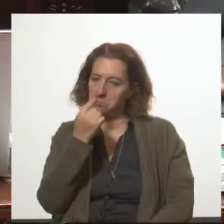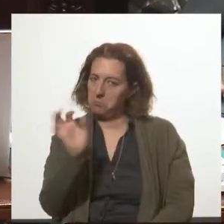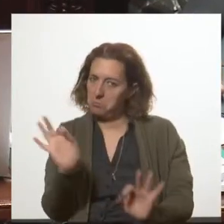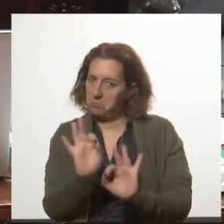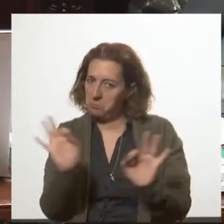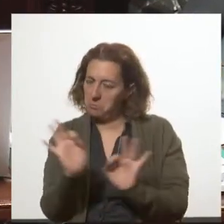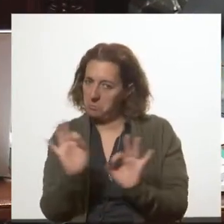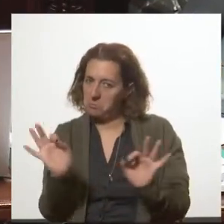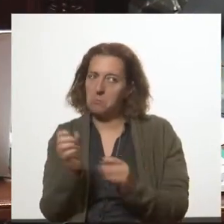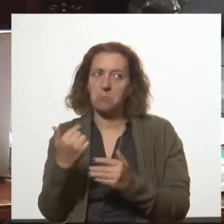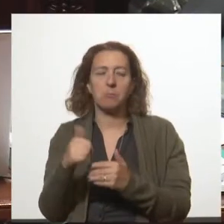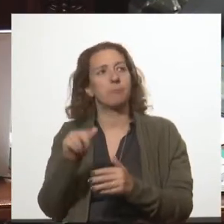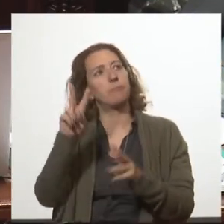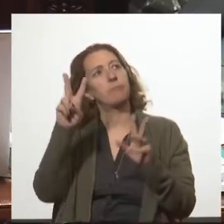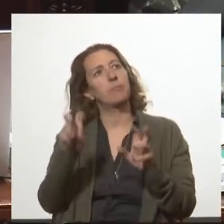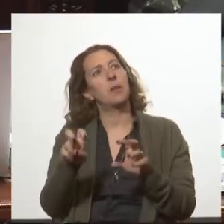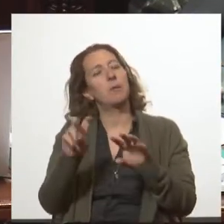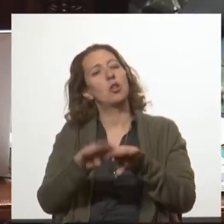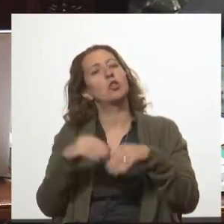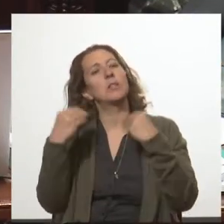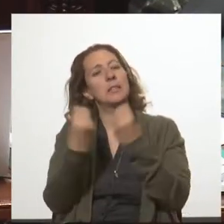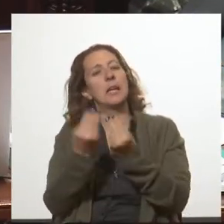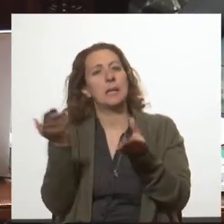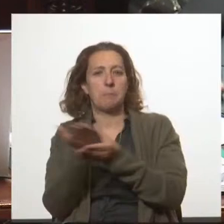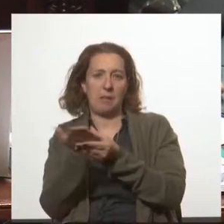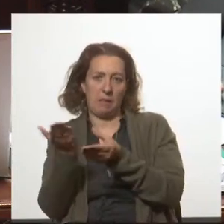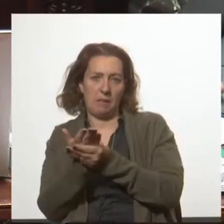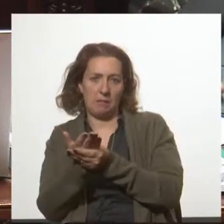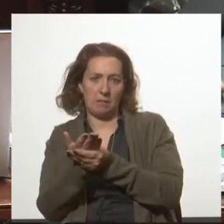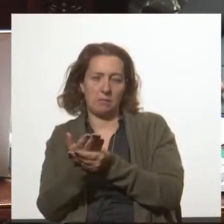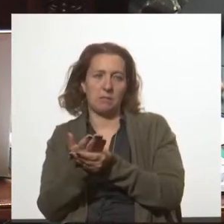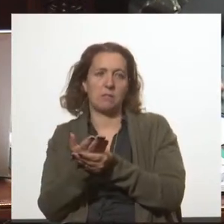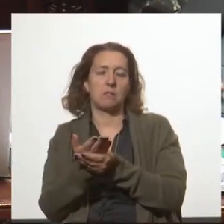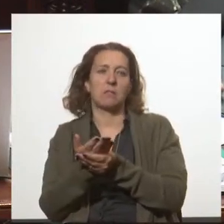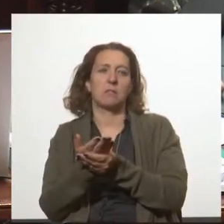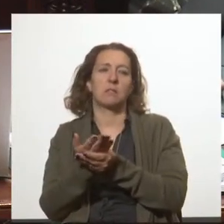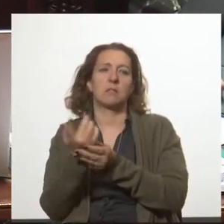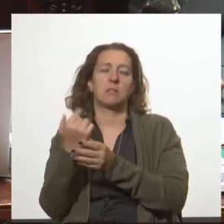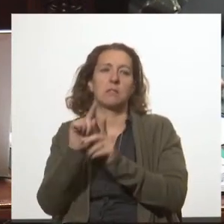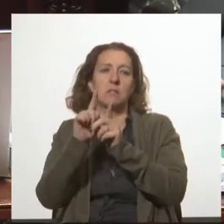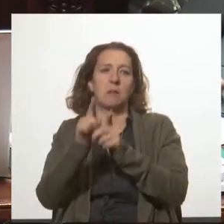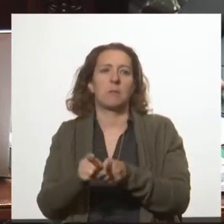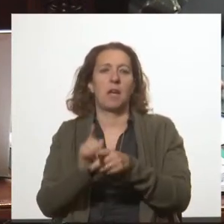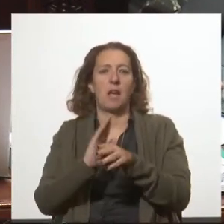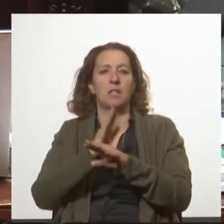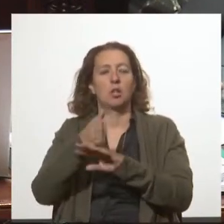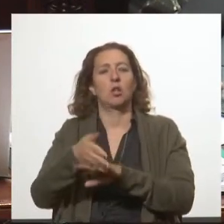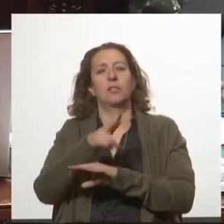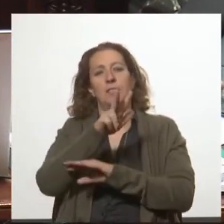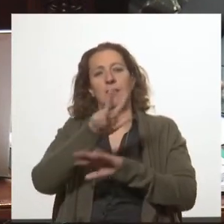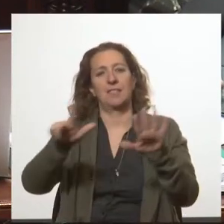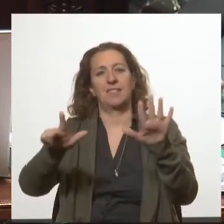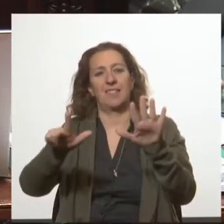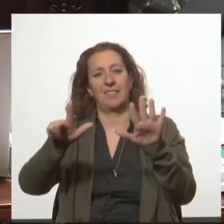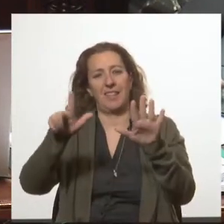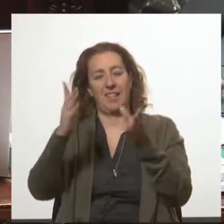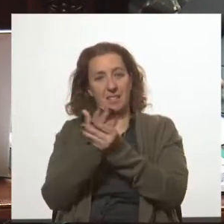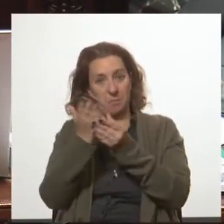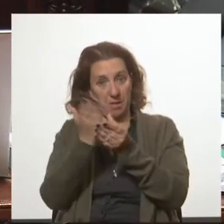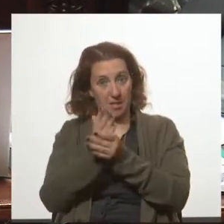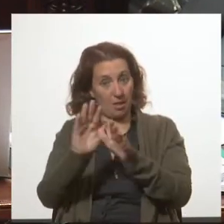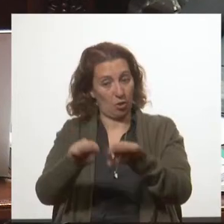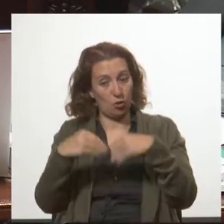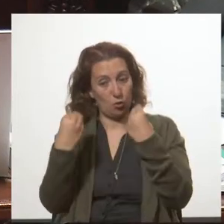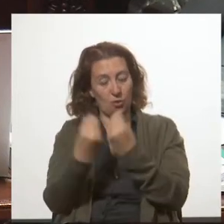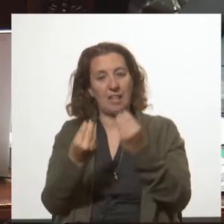la referido la integridad de los expedientes a lo cual además accedió 37 expedientes contra 68 que lo